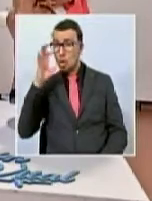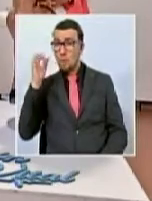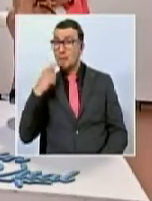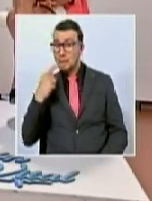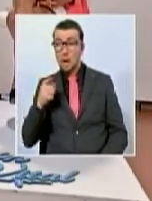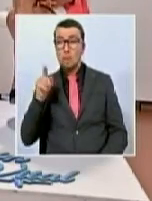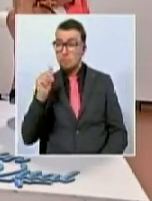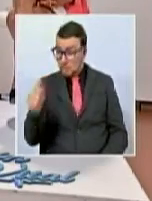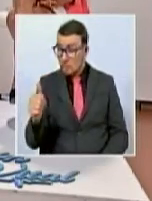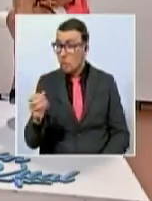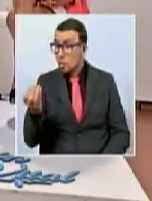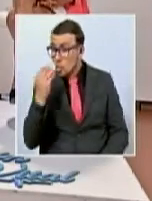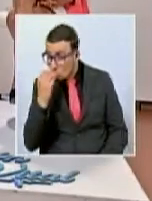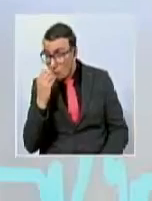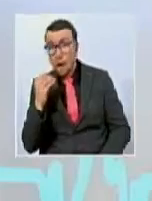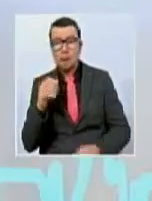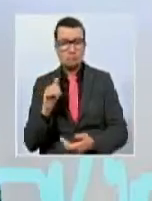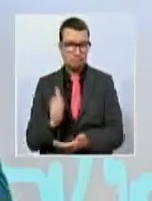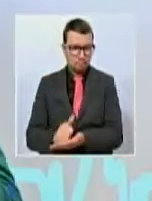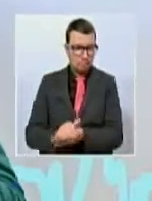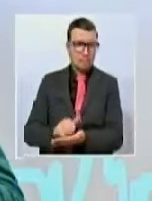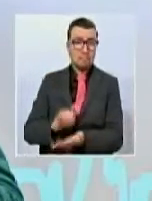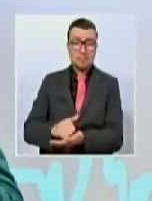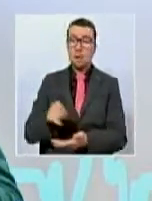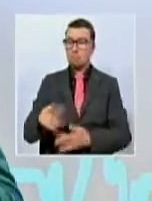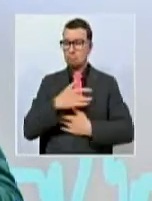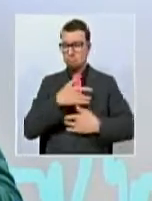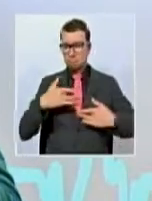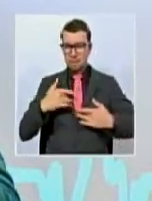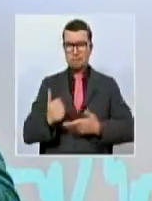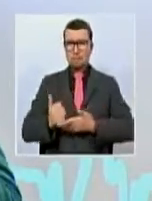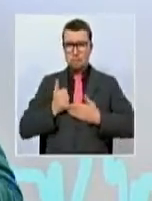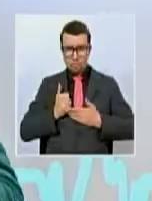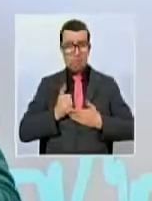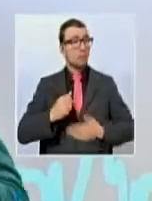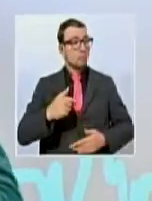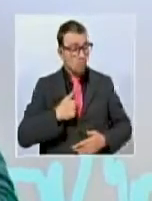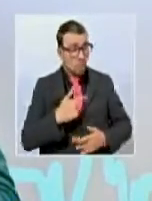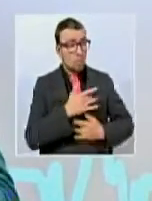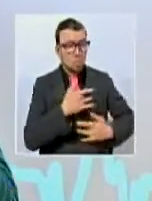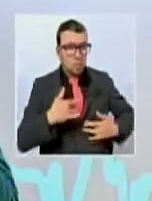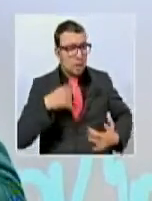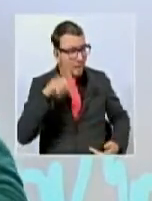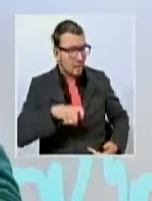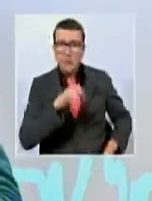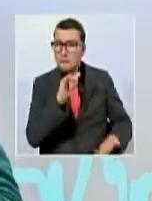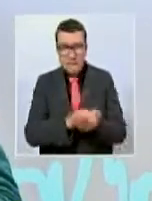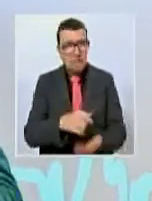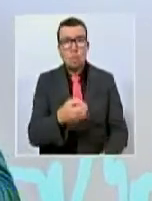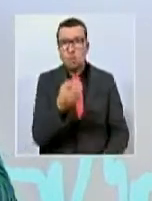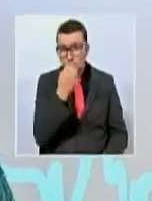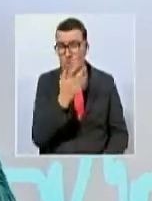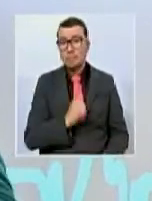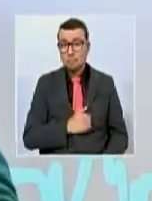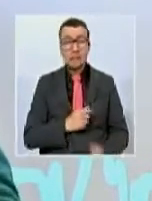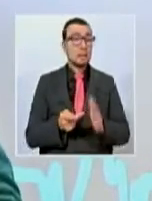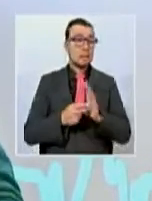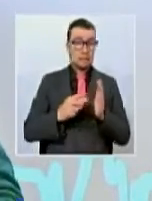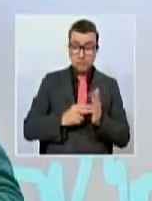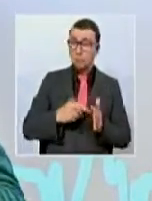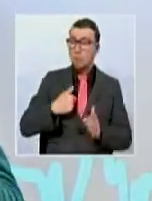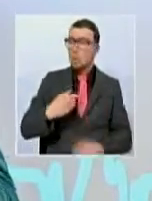tu medicina y tu medicina tu alimento. La comida es un medicamento, una buena comida es un medicamento, es la materia prima para que el